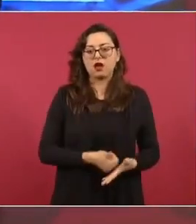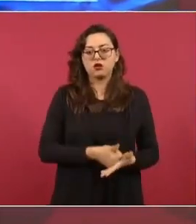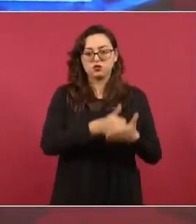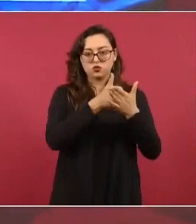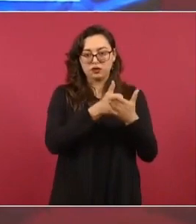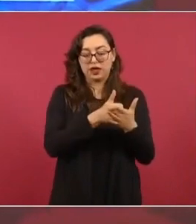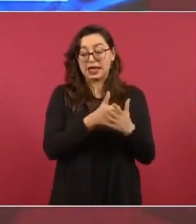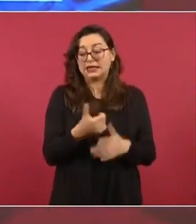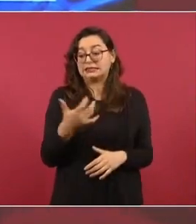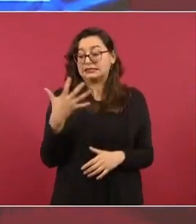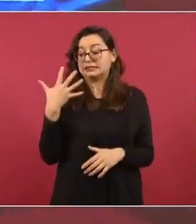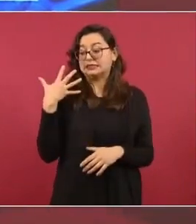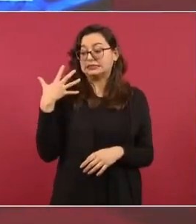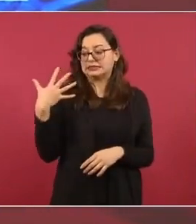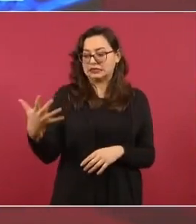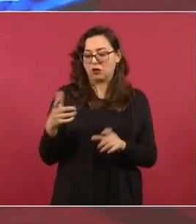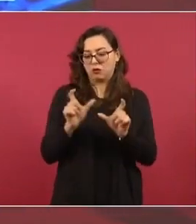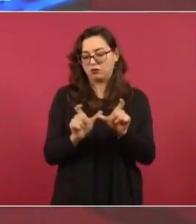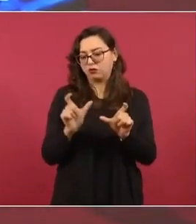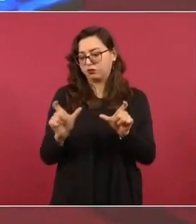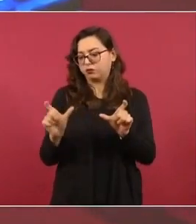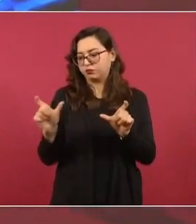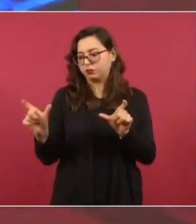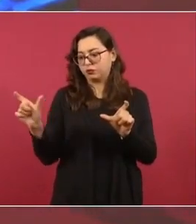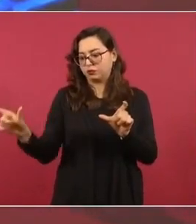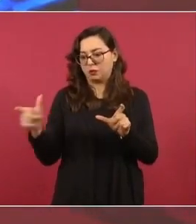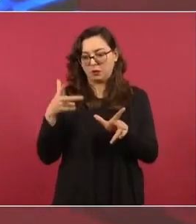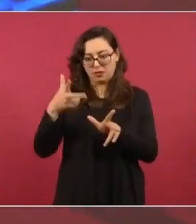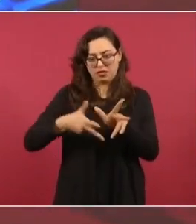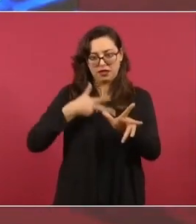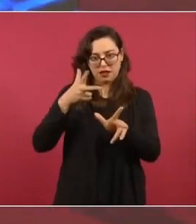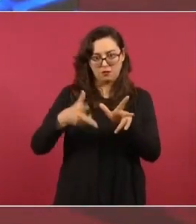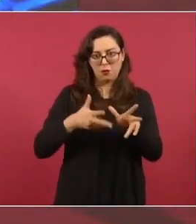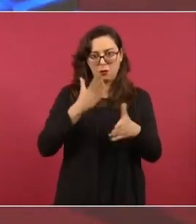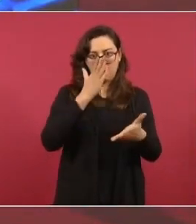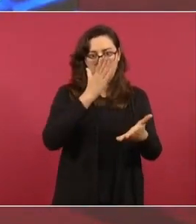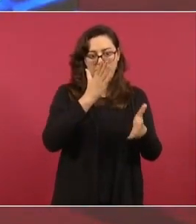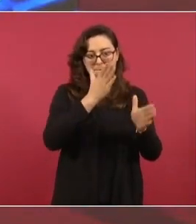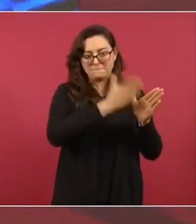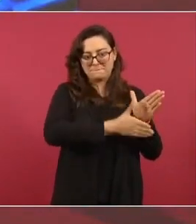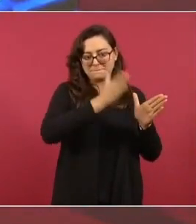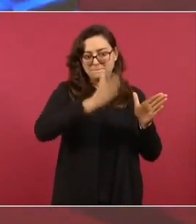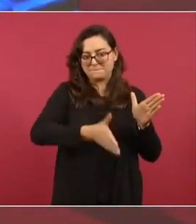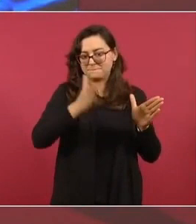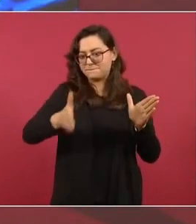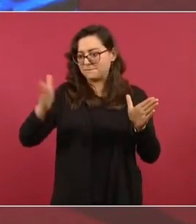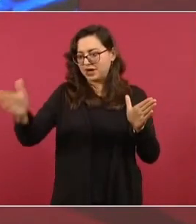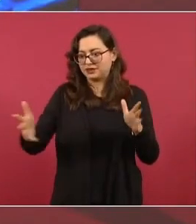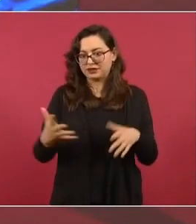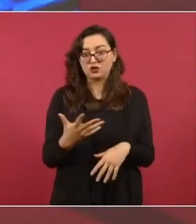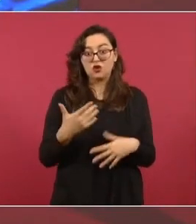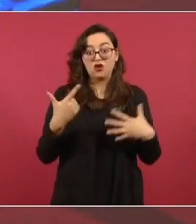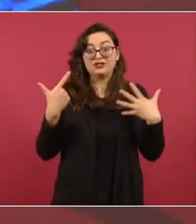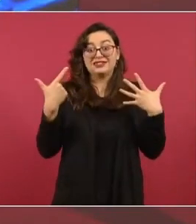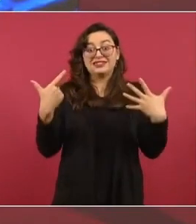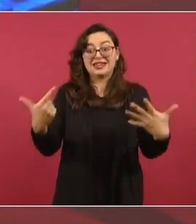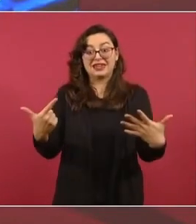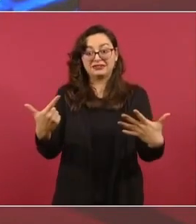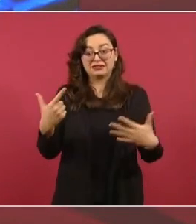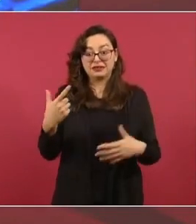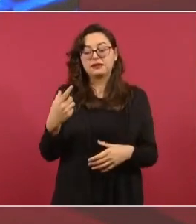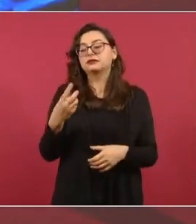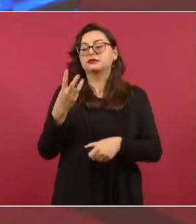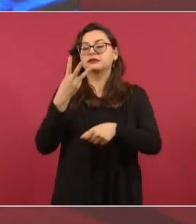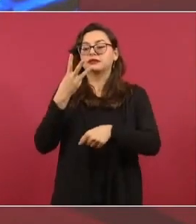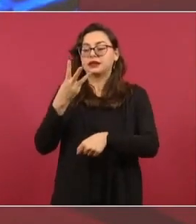2 subsecretarias, Ariana Montiel y María Luisa Albores, y 3 subsecretarios,